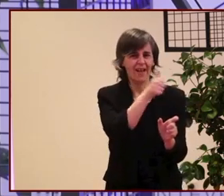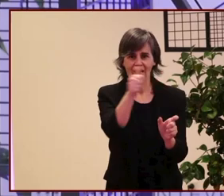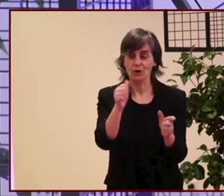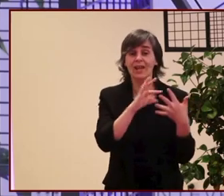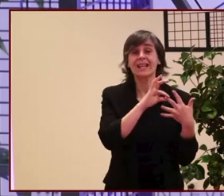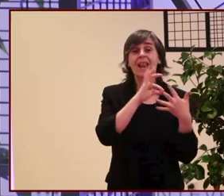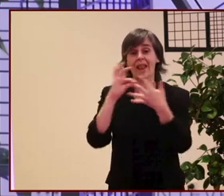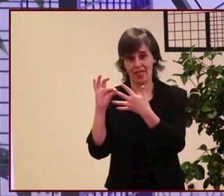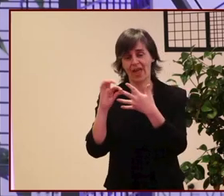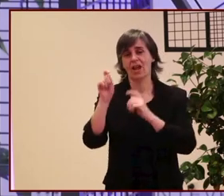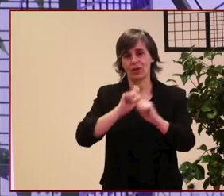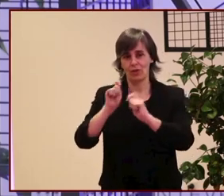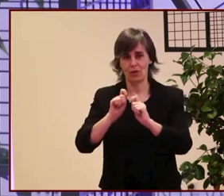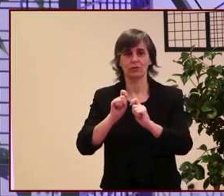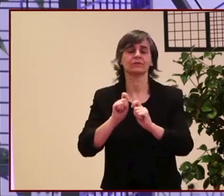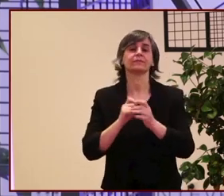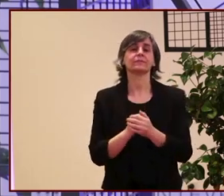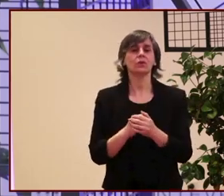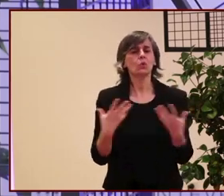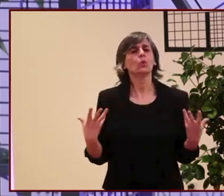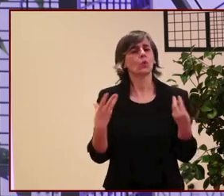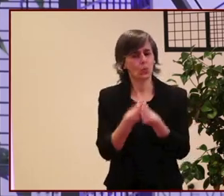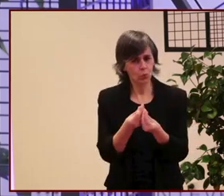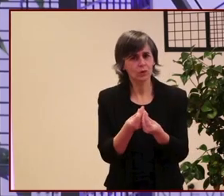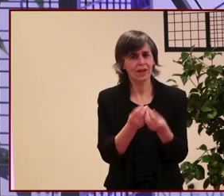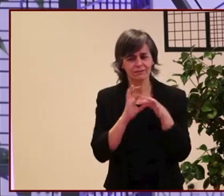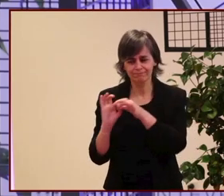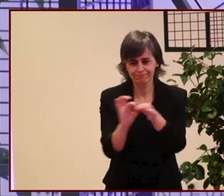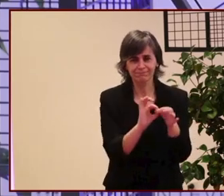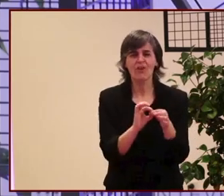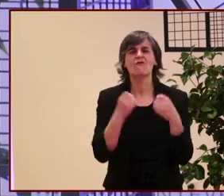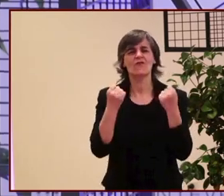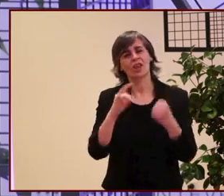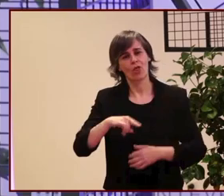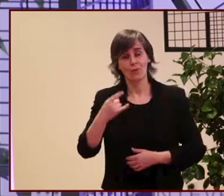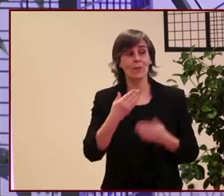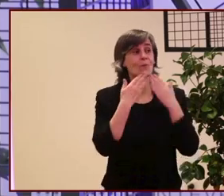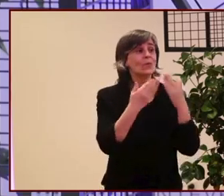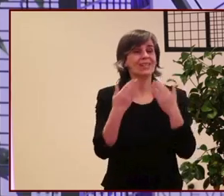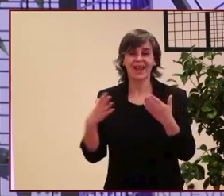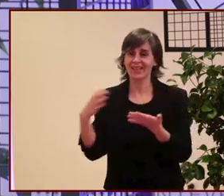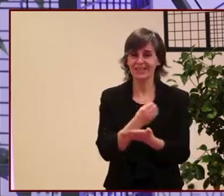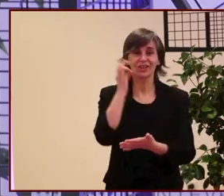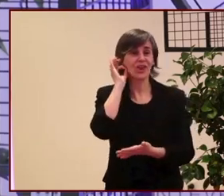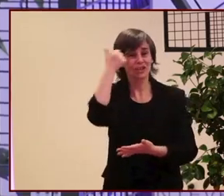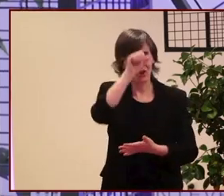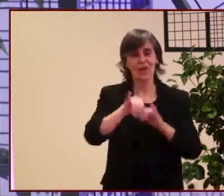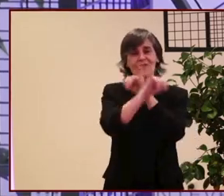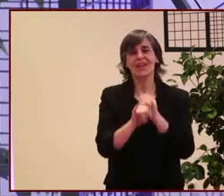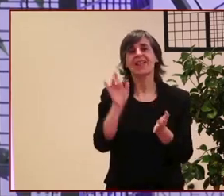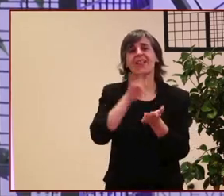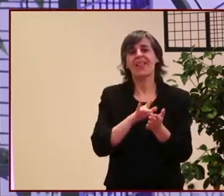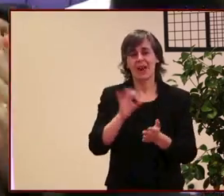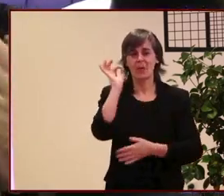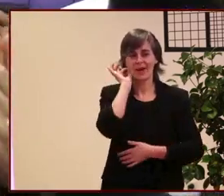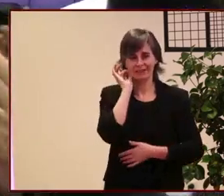asociación y a todas vosotras juntas y unidas somos más fuertes muchas gracias a todas a todos y feliz día de la mujer